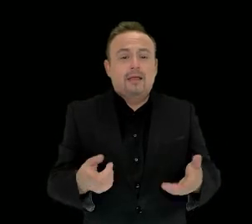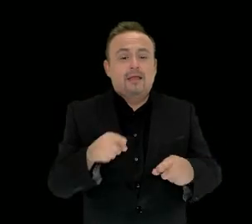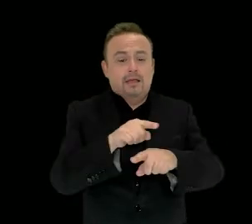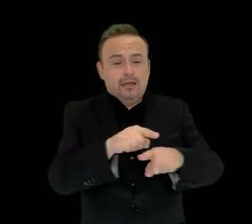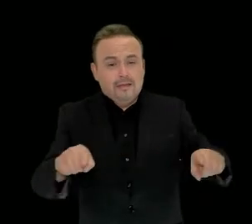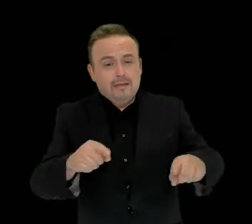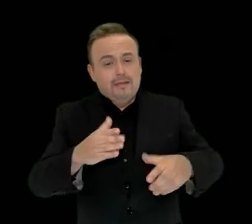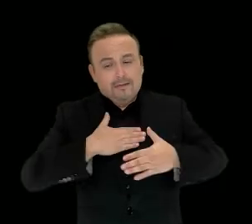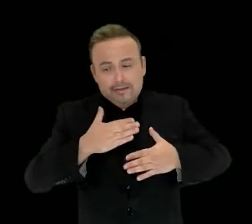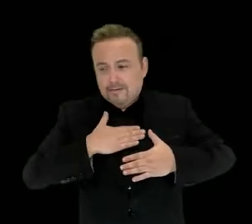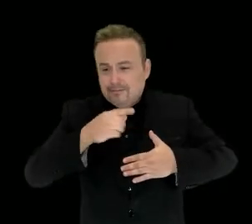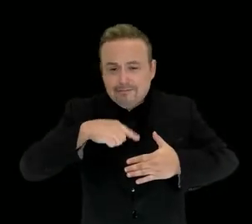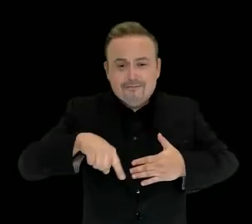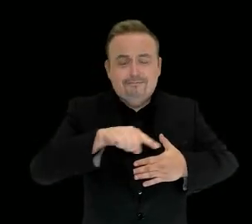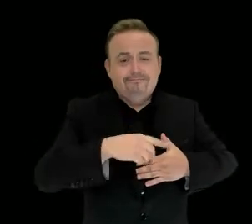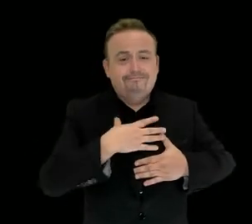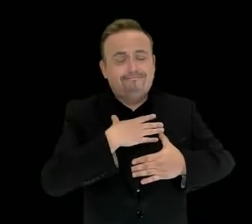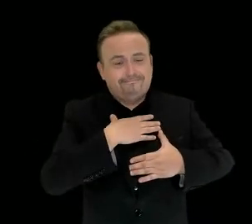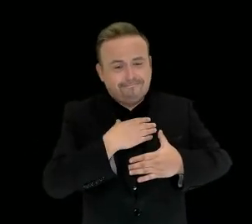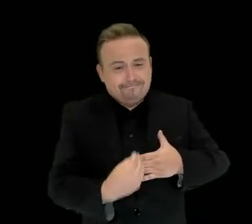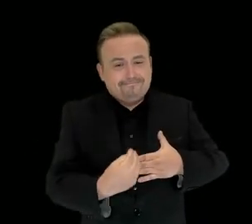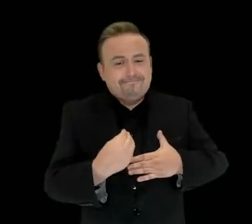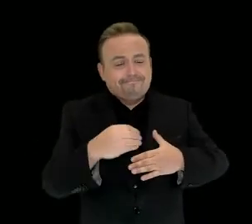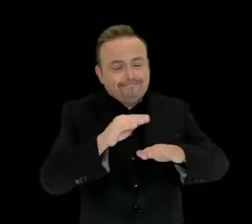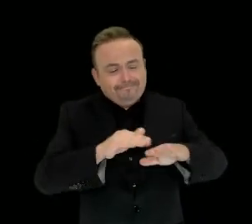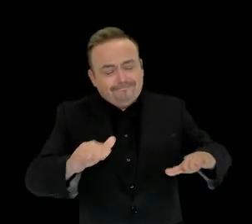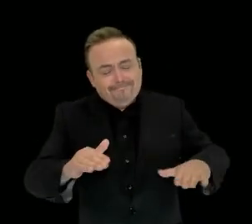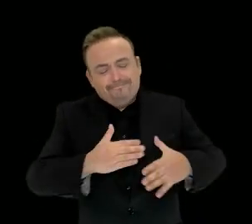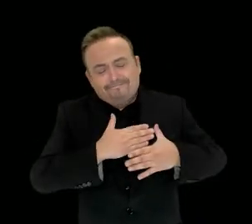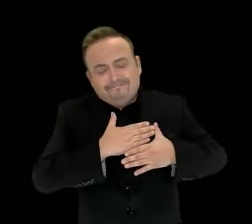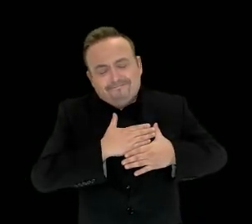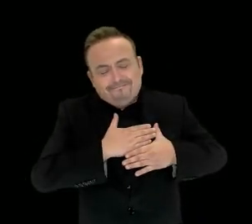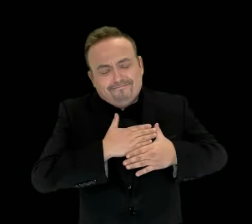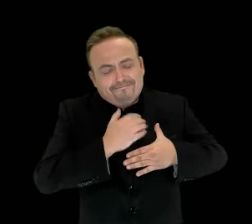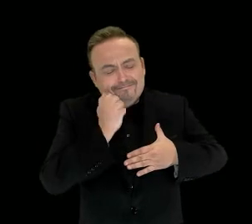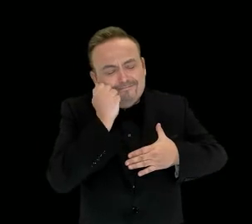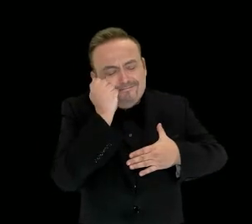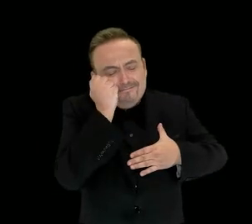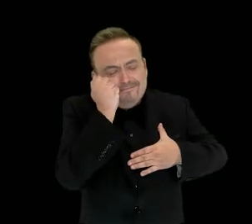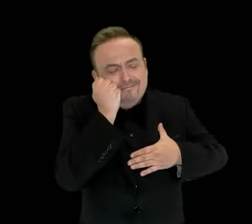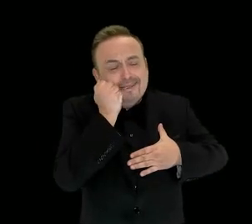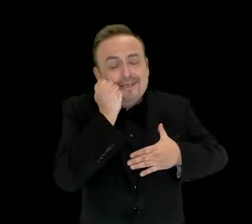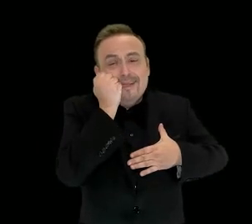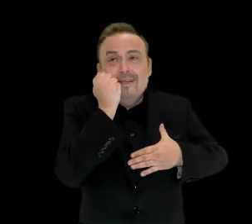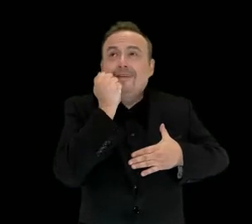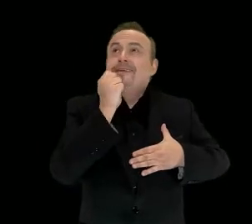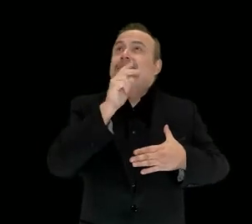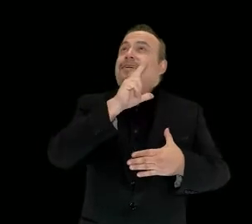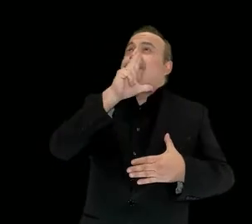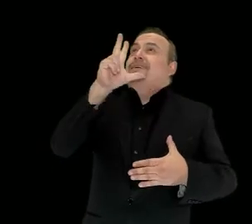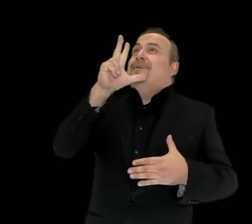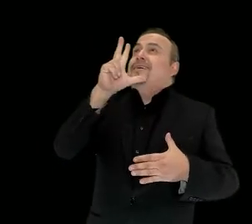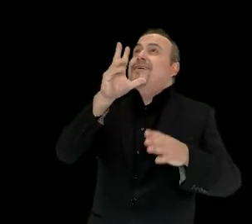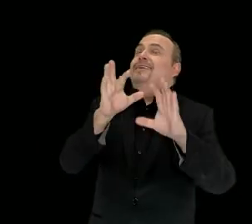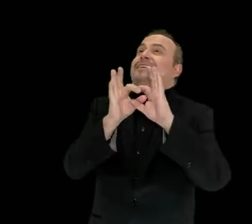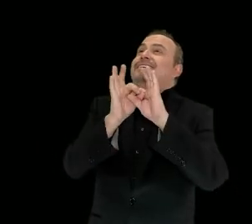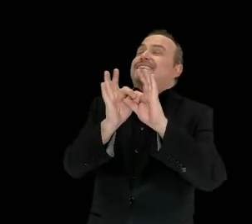porque son nuestros hijos, son nuestros niños. Y gracias